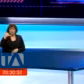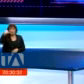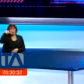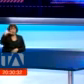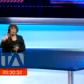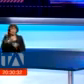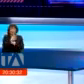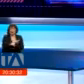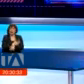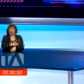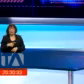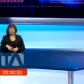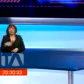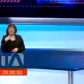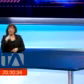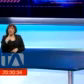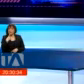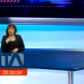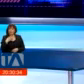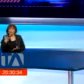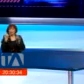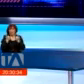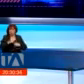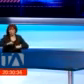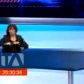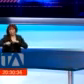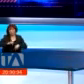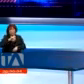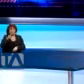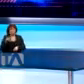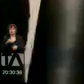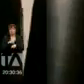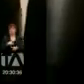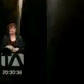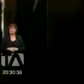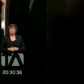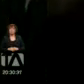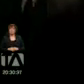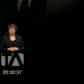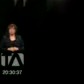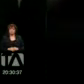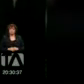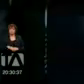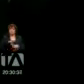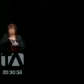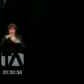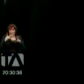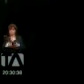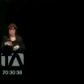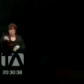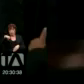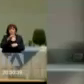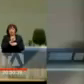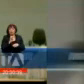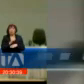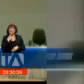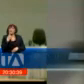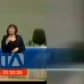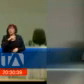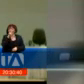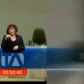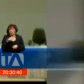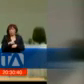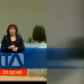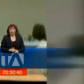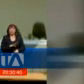la detención de Olavini es un trámite usual. El canciller de la República dice que es normal que Suecia